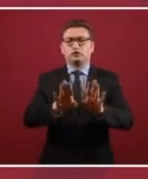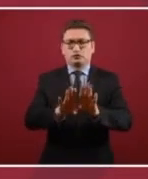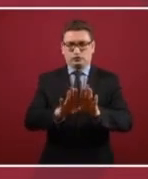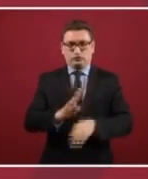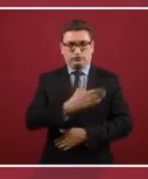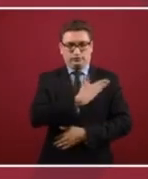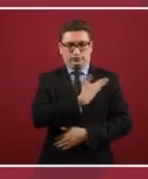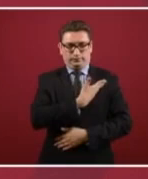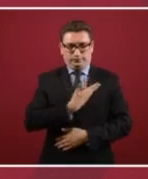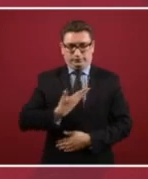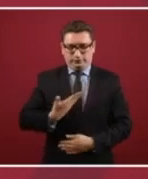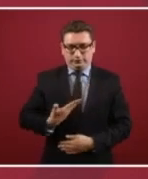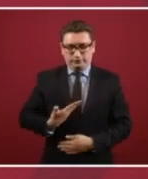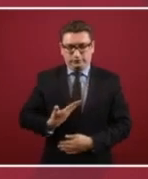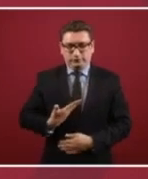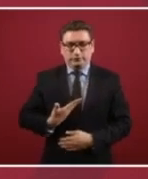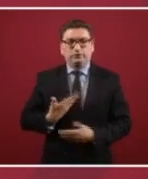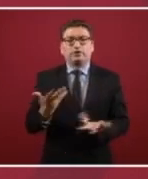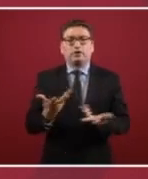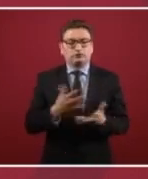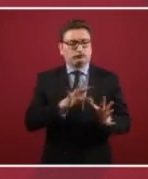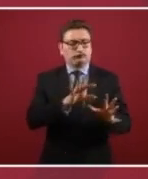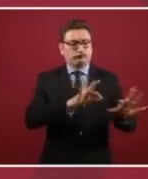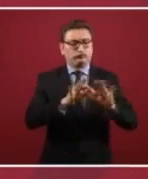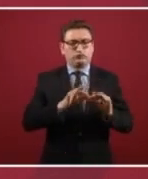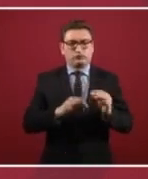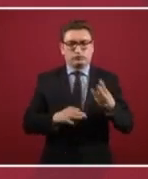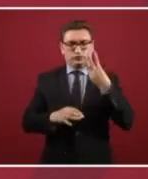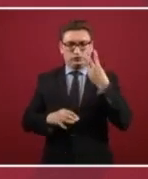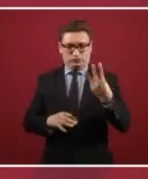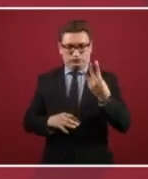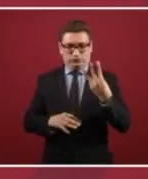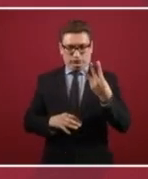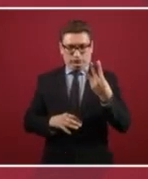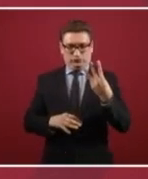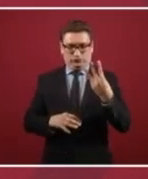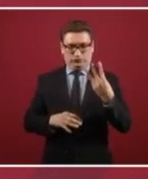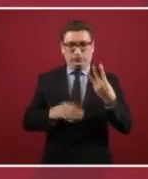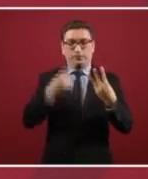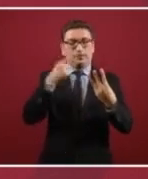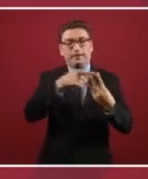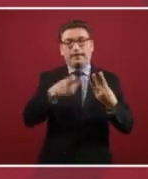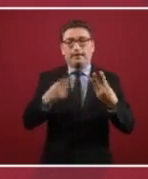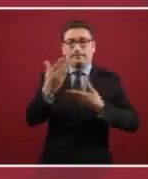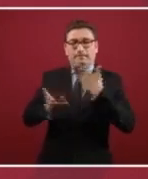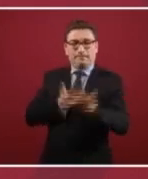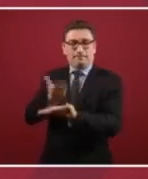envía una eterna al congreso